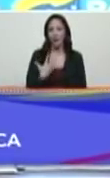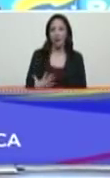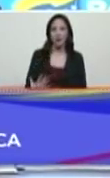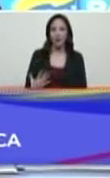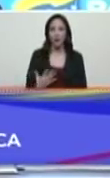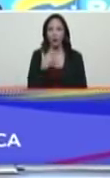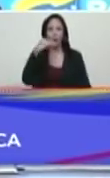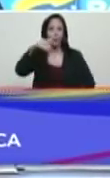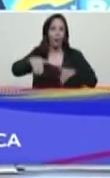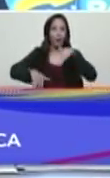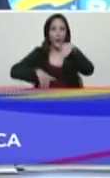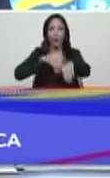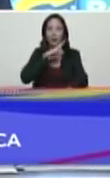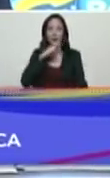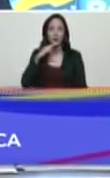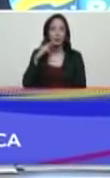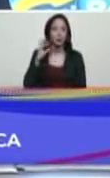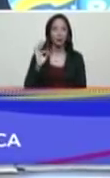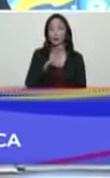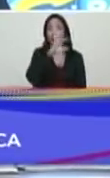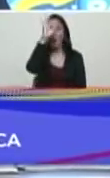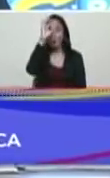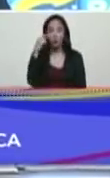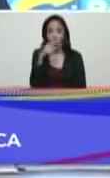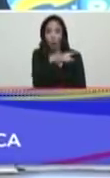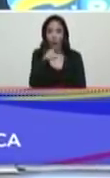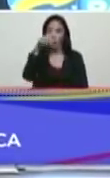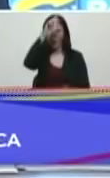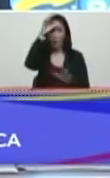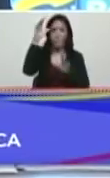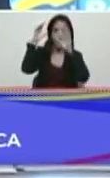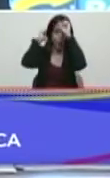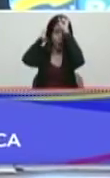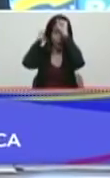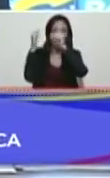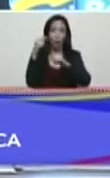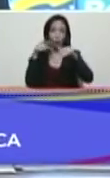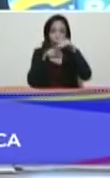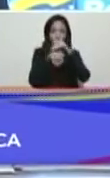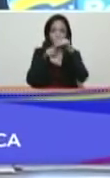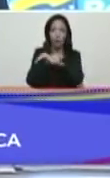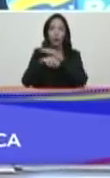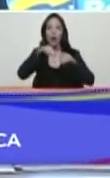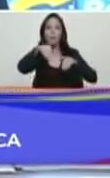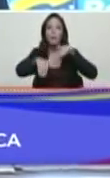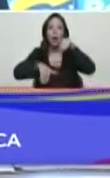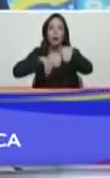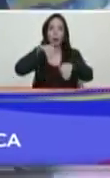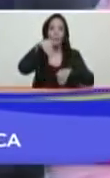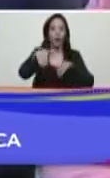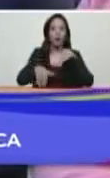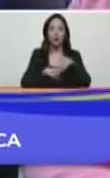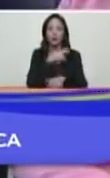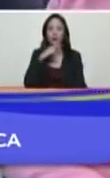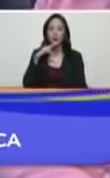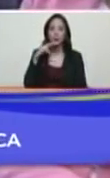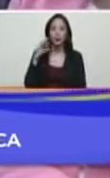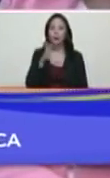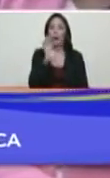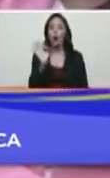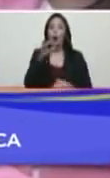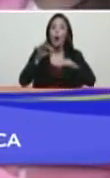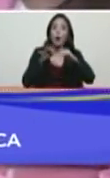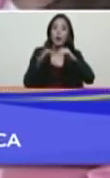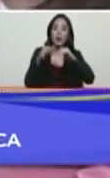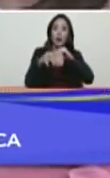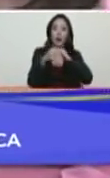Mochima. No sé si los embajadores han tenido tiempo de ir hasta Mochima. Los invito a que vayan a las playas e islas de